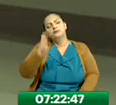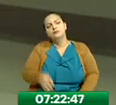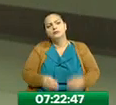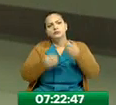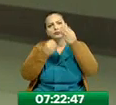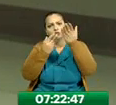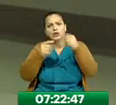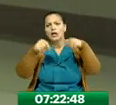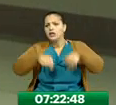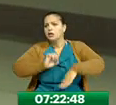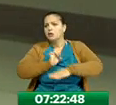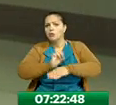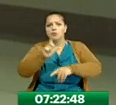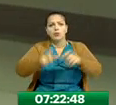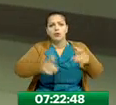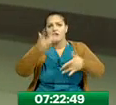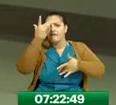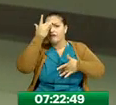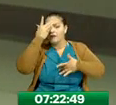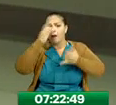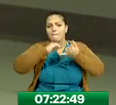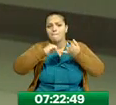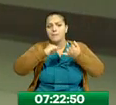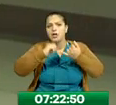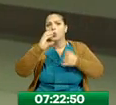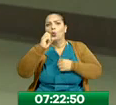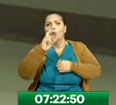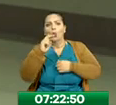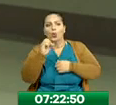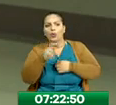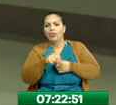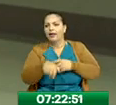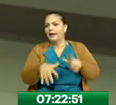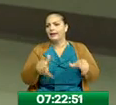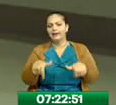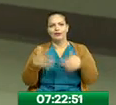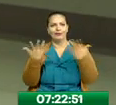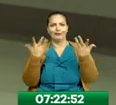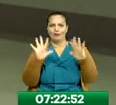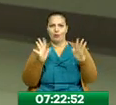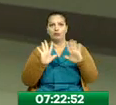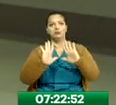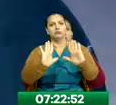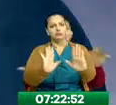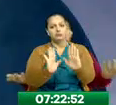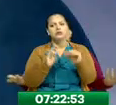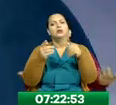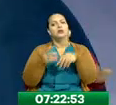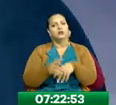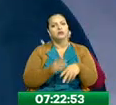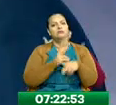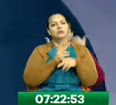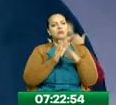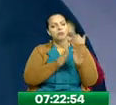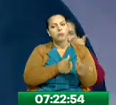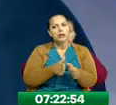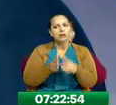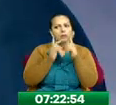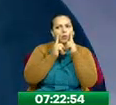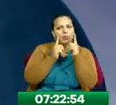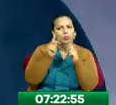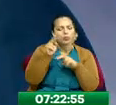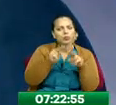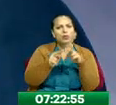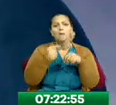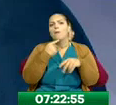los lineamientos de la Organización Mundial de la Salud, con puntos específicos de vigilancia activa. En vía marítima, terrestre y en los